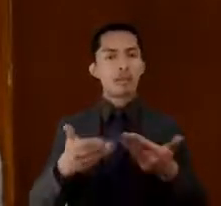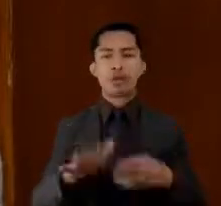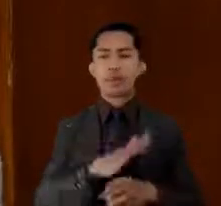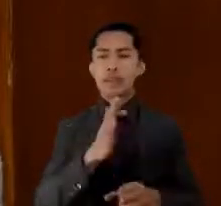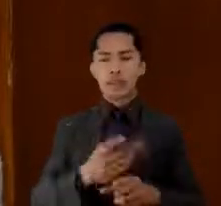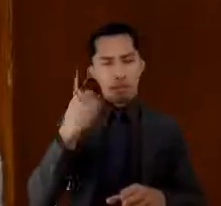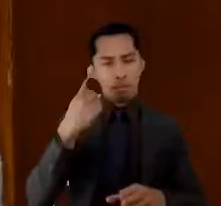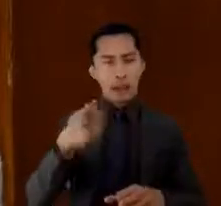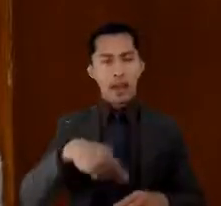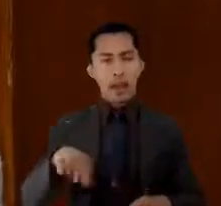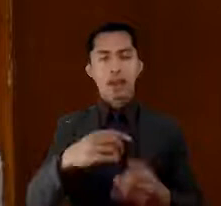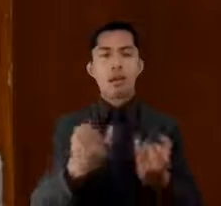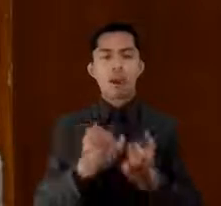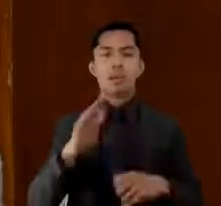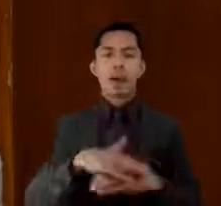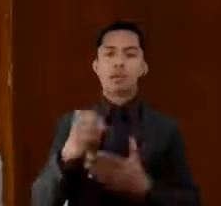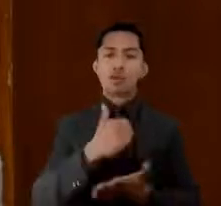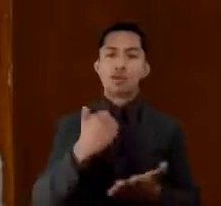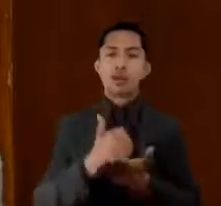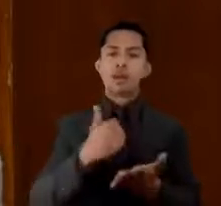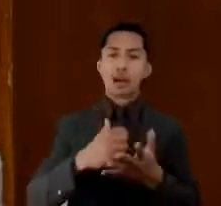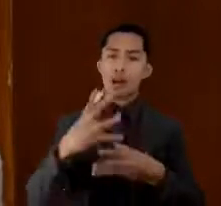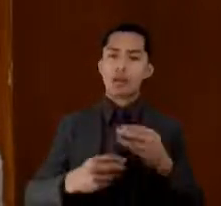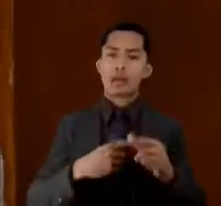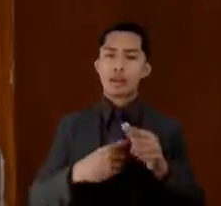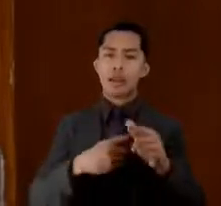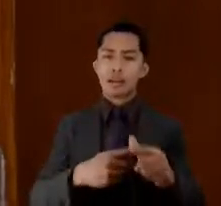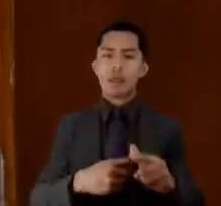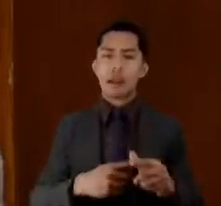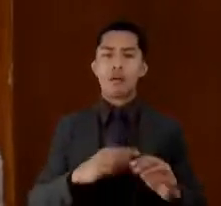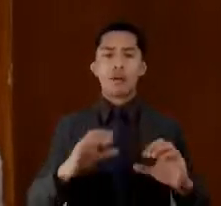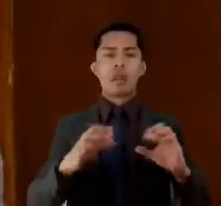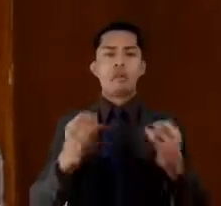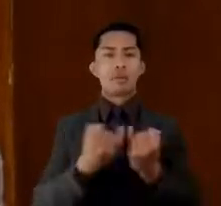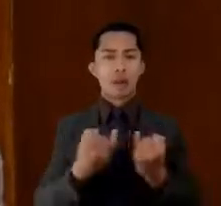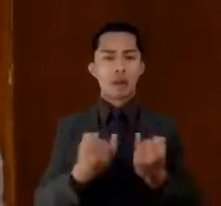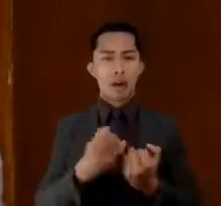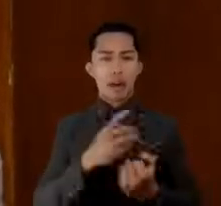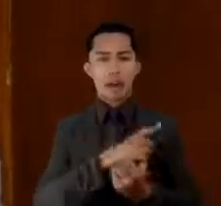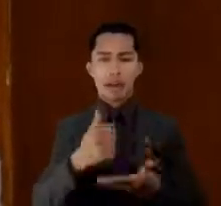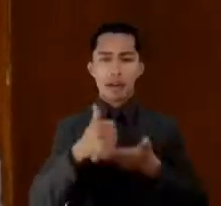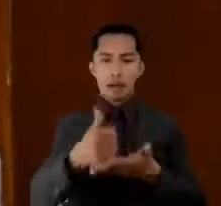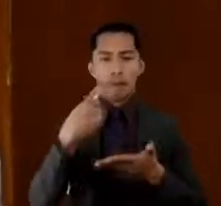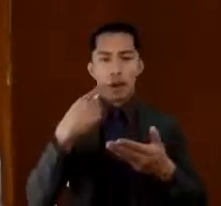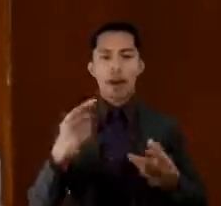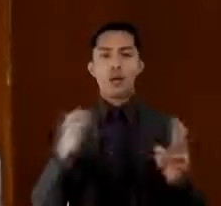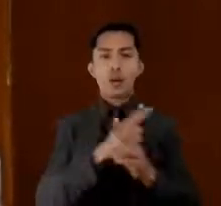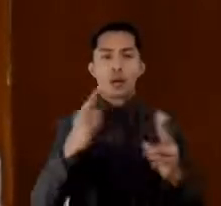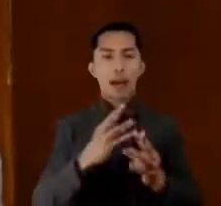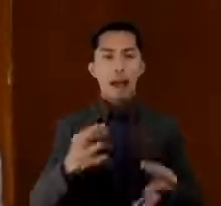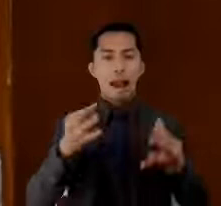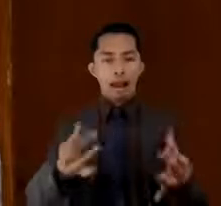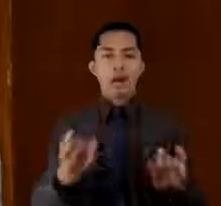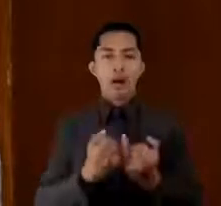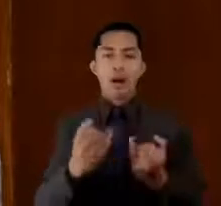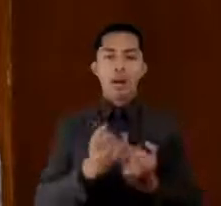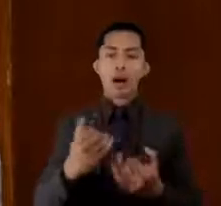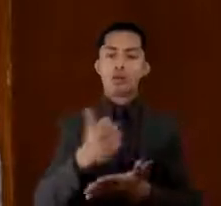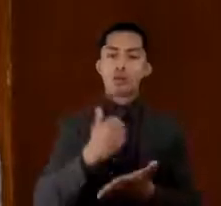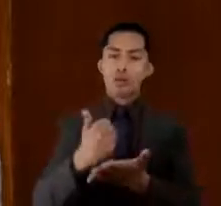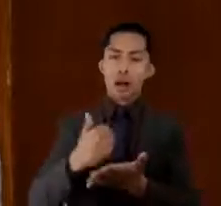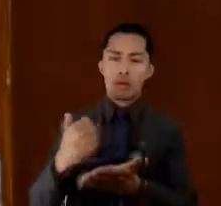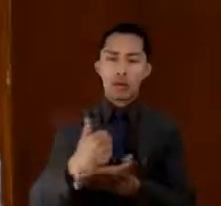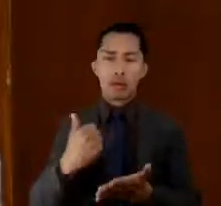asequibles, aumentar la urbanización sostenible, prestar especial atención a la calidad del aire y a los residuos urbanos y hace